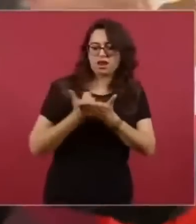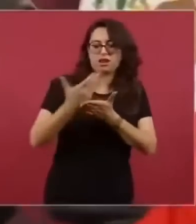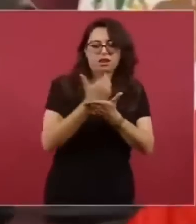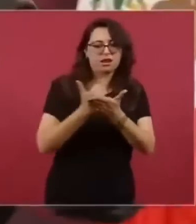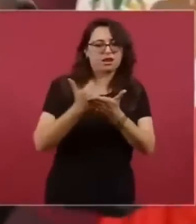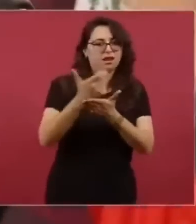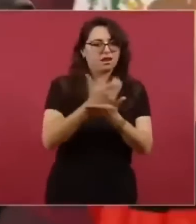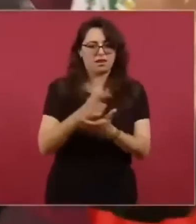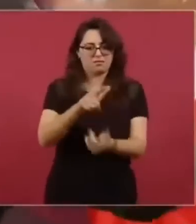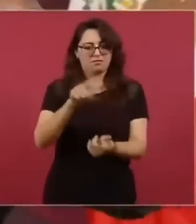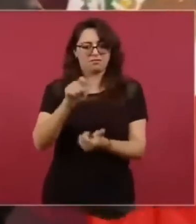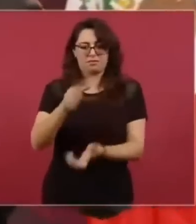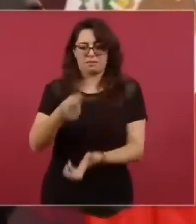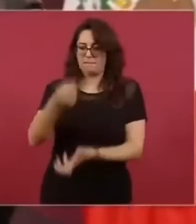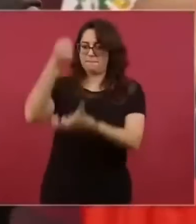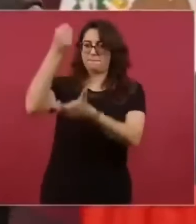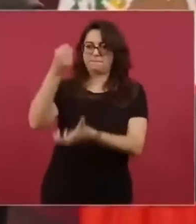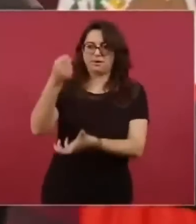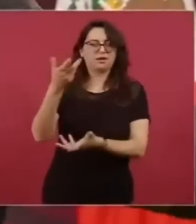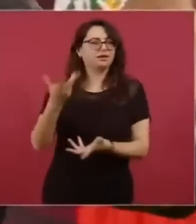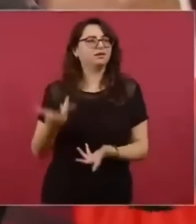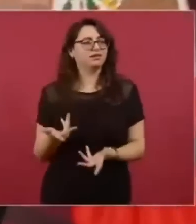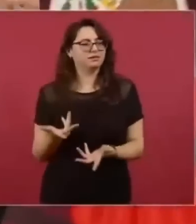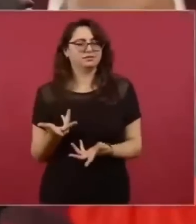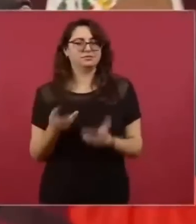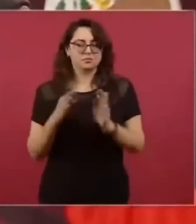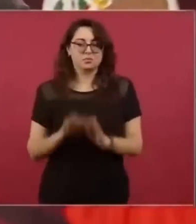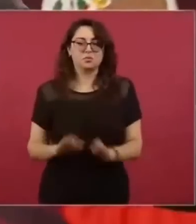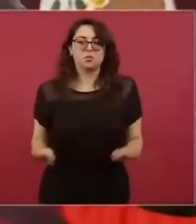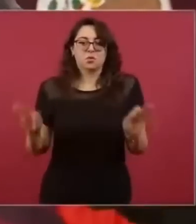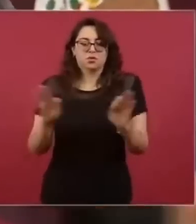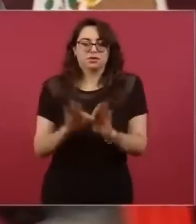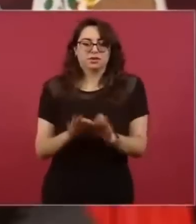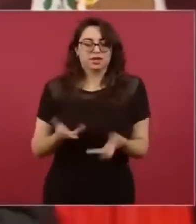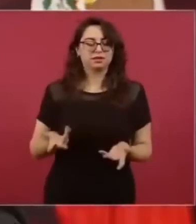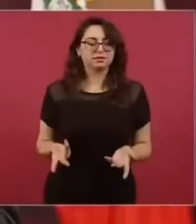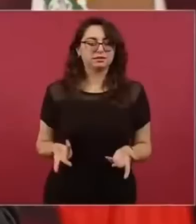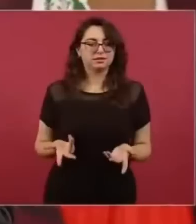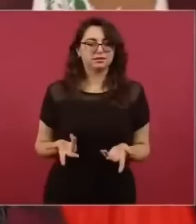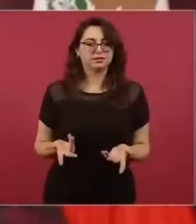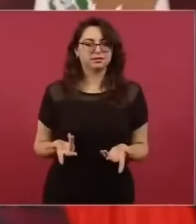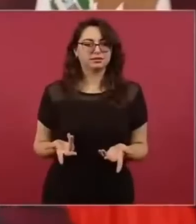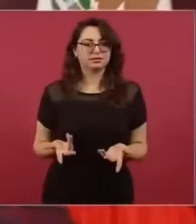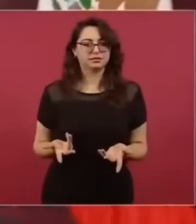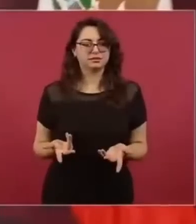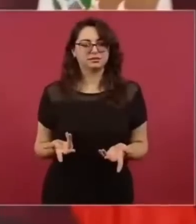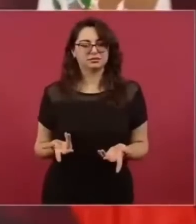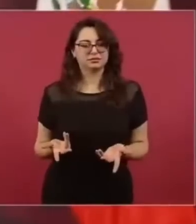Igual que si se tuviese el dinero en cualquier banco comercial.